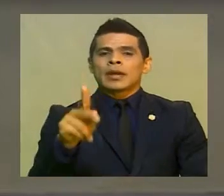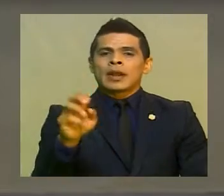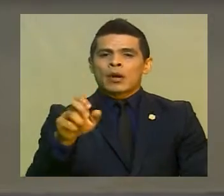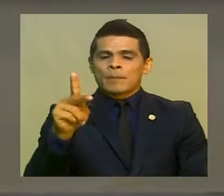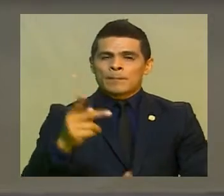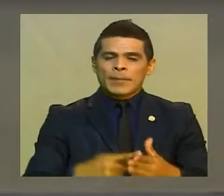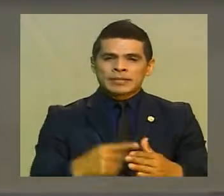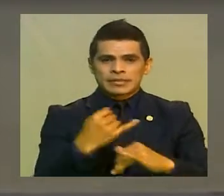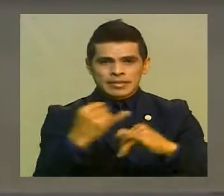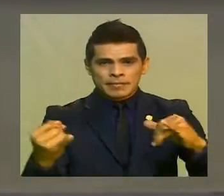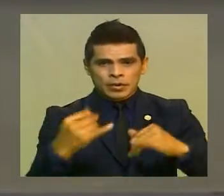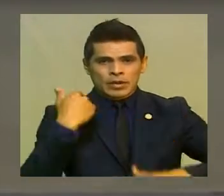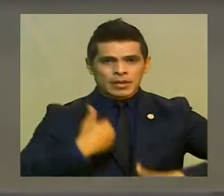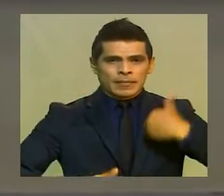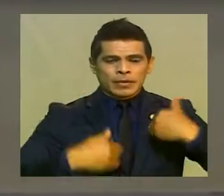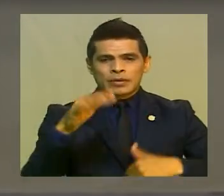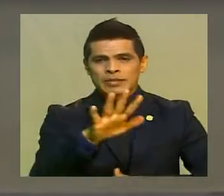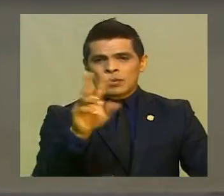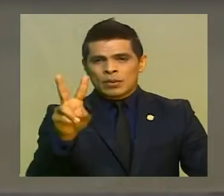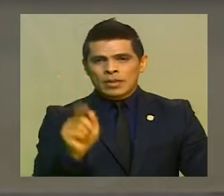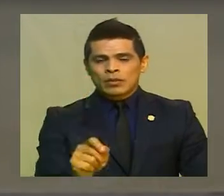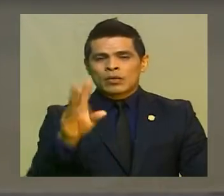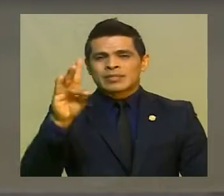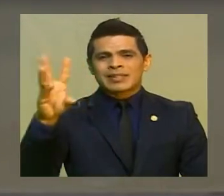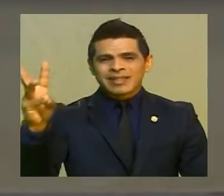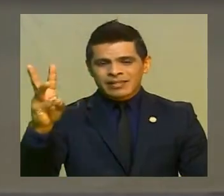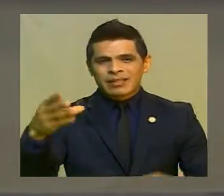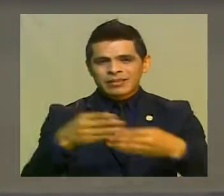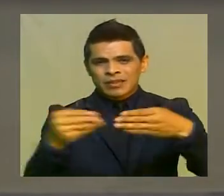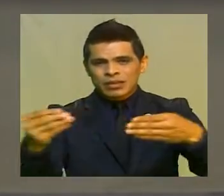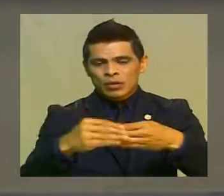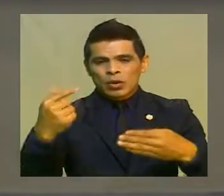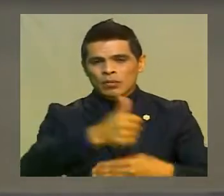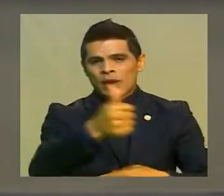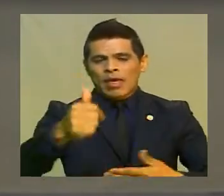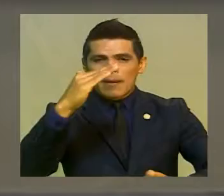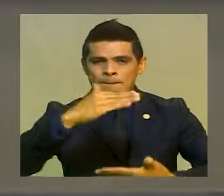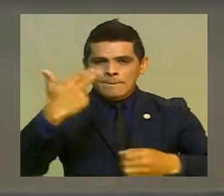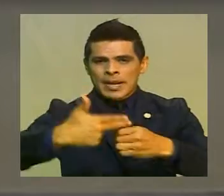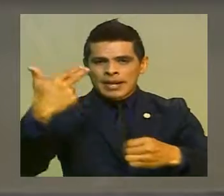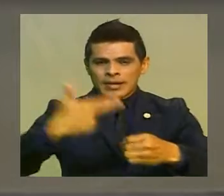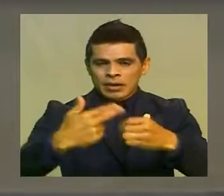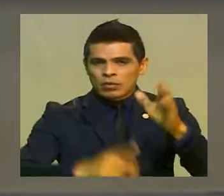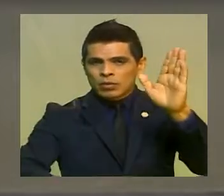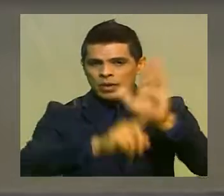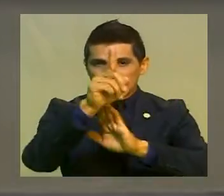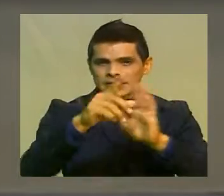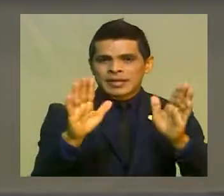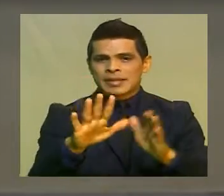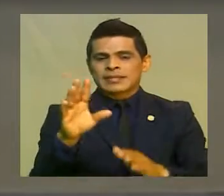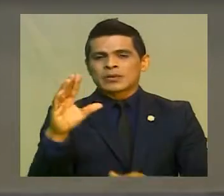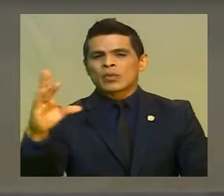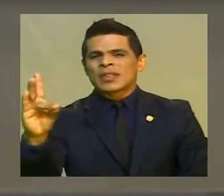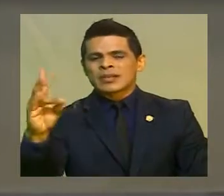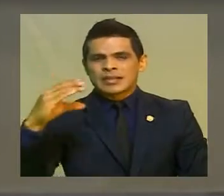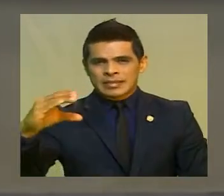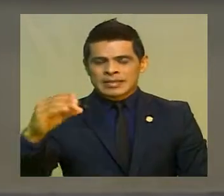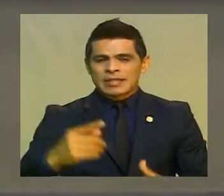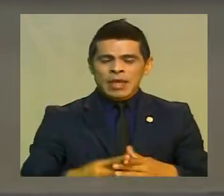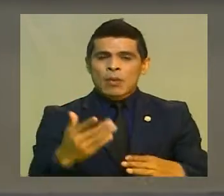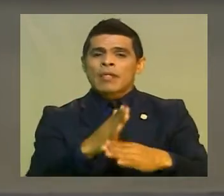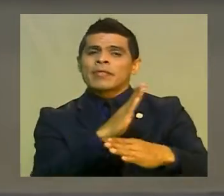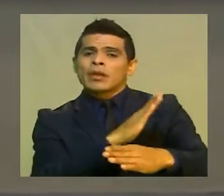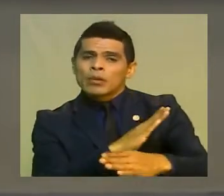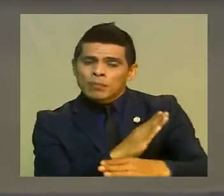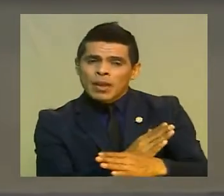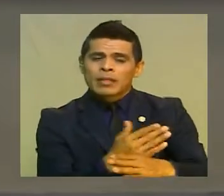cerró el miércoles en 52 76 dólares por barril lo que significa un alza de 57 centavos en comparación con